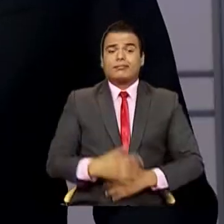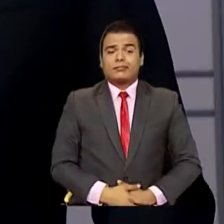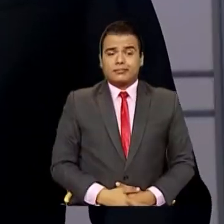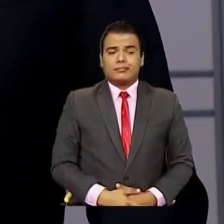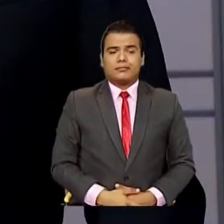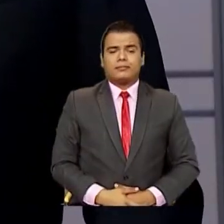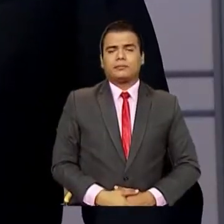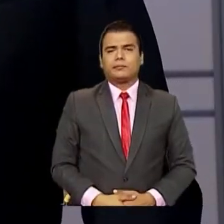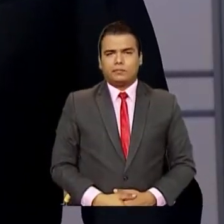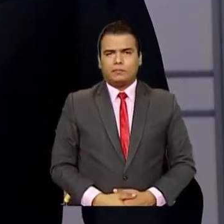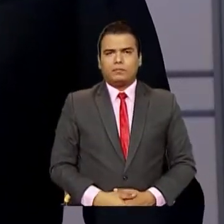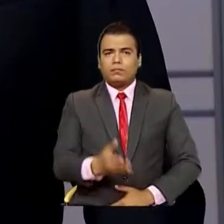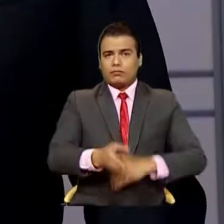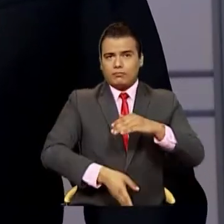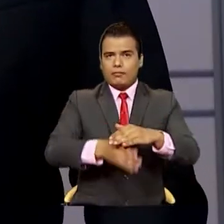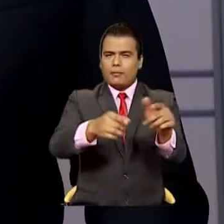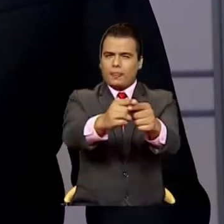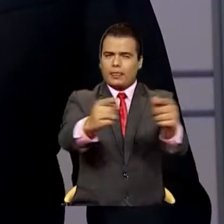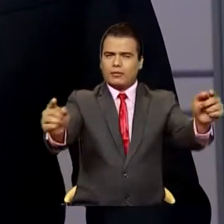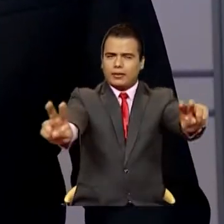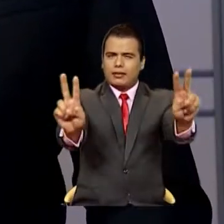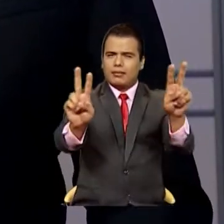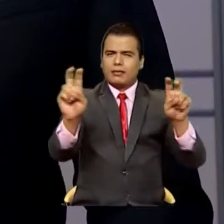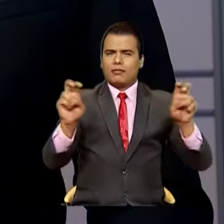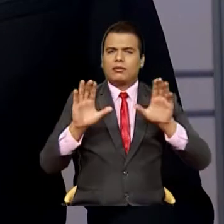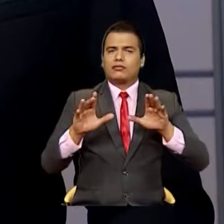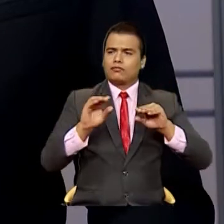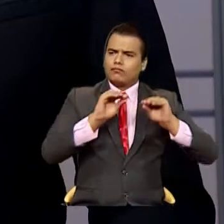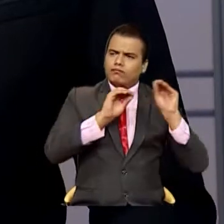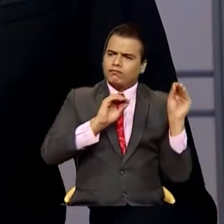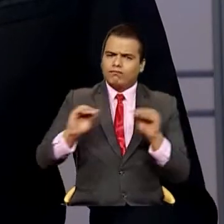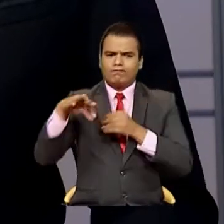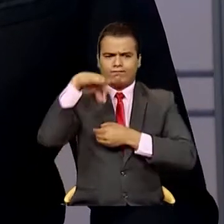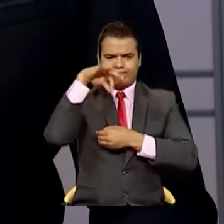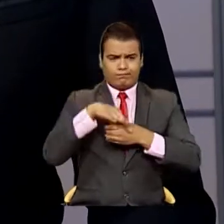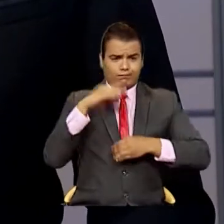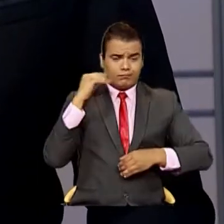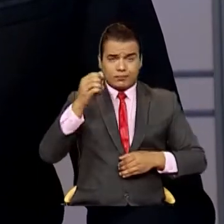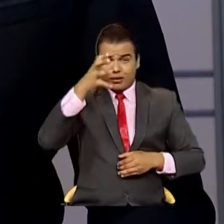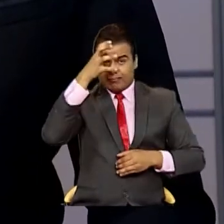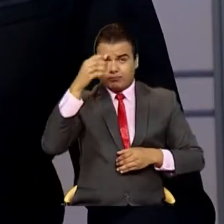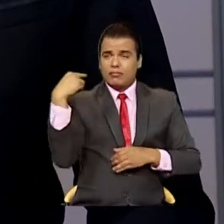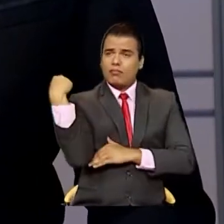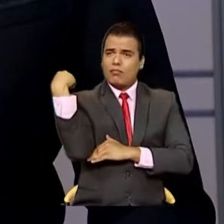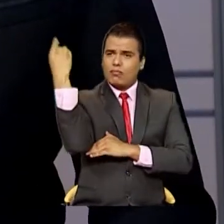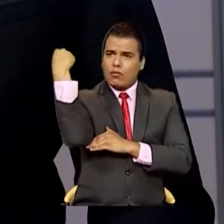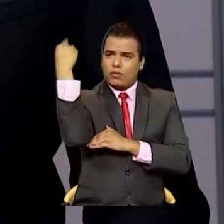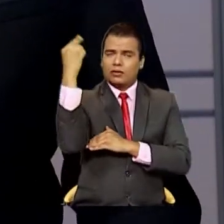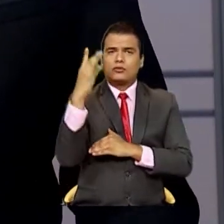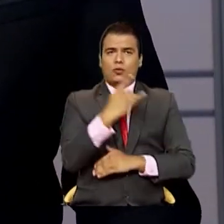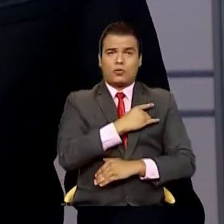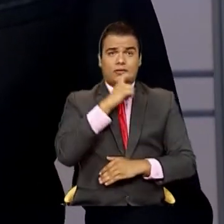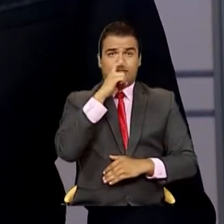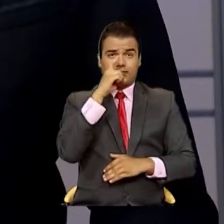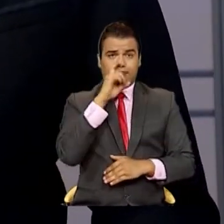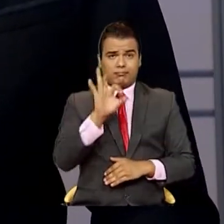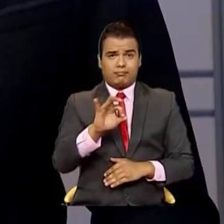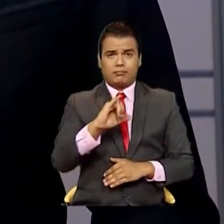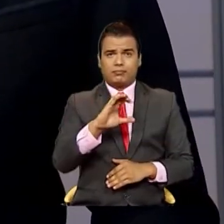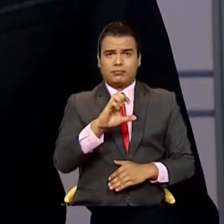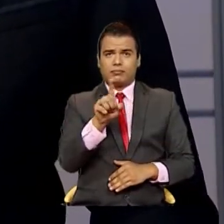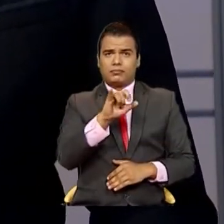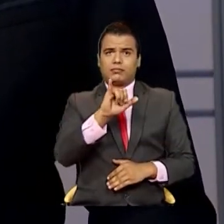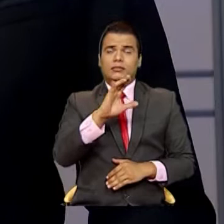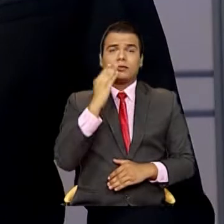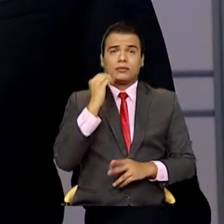Y seguimos con el tema de la pedagogía electoral. La politóloga de la Universidad ICESI, Luciana Manfredi, analiza el tema de la